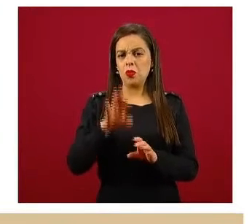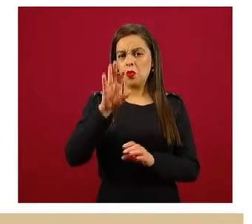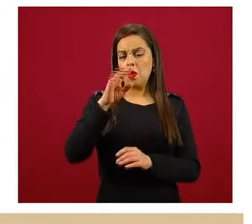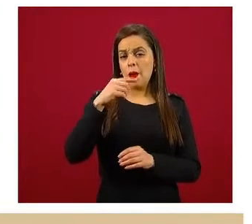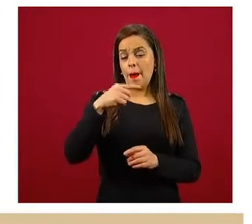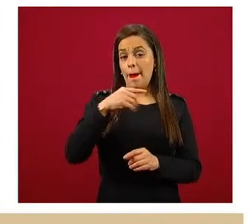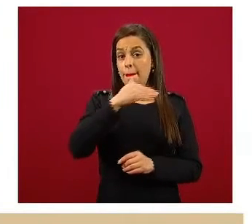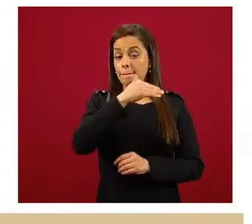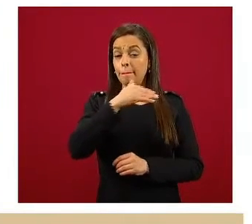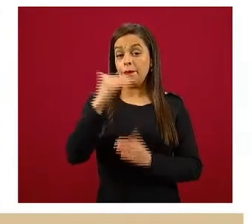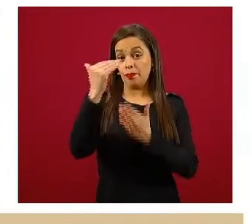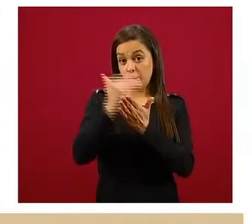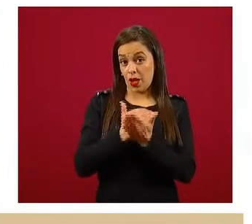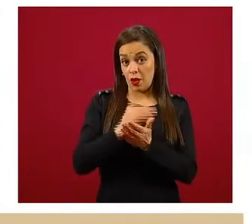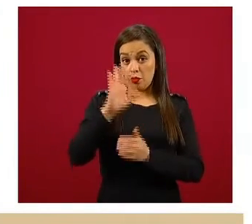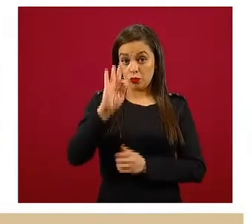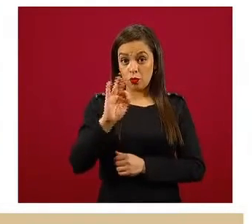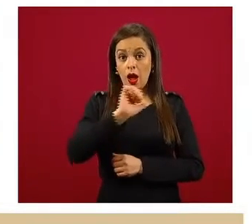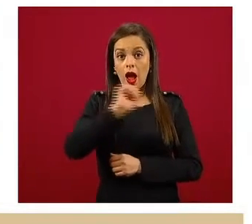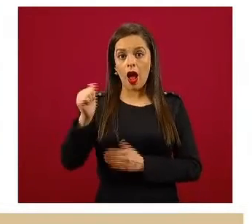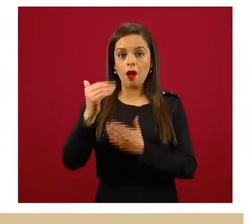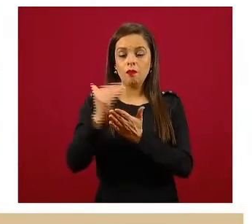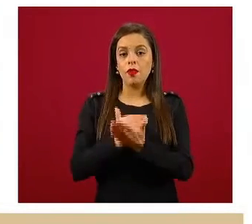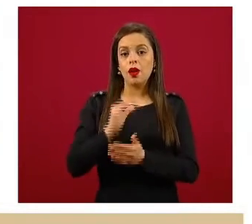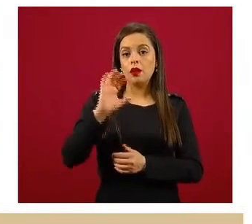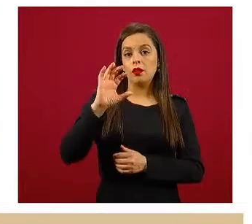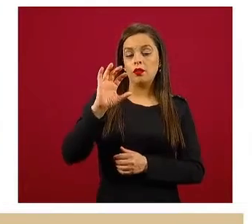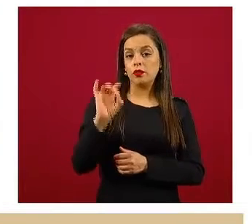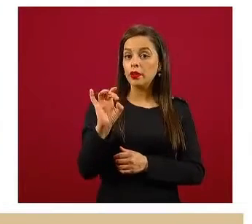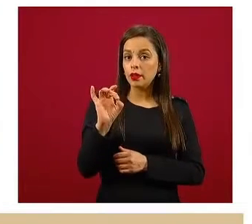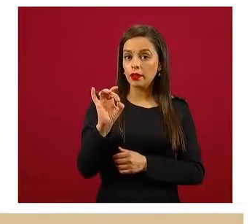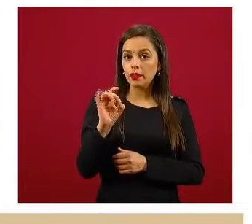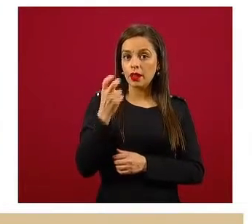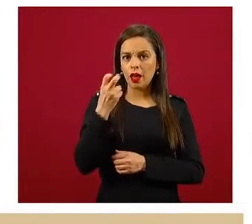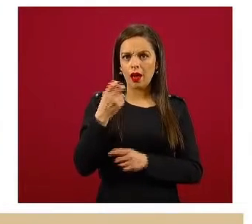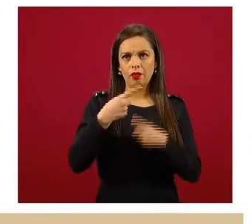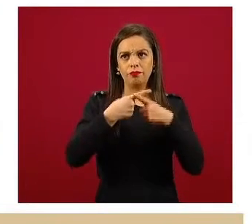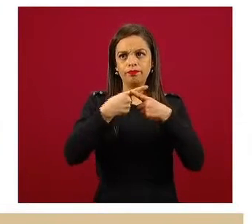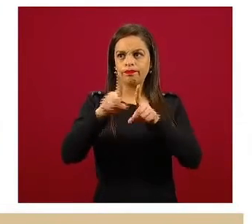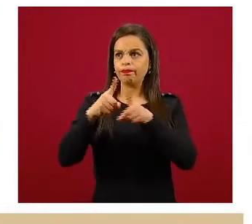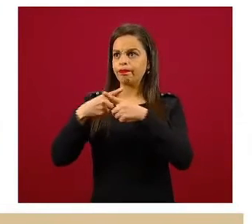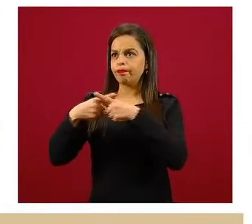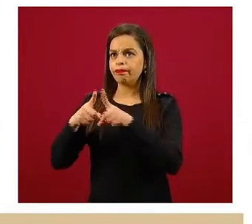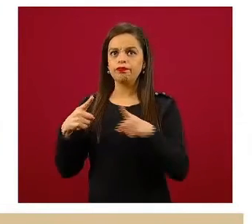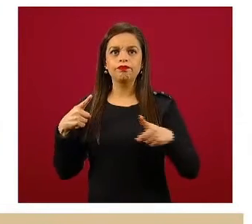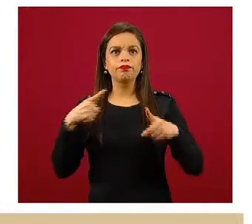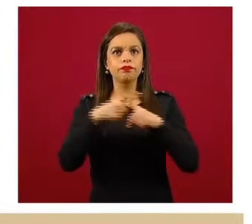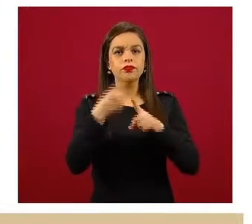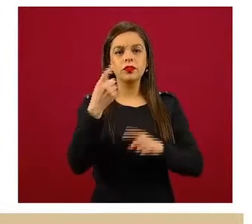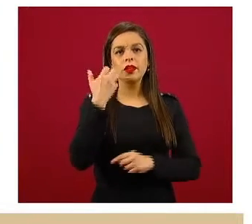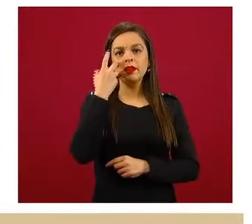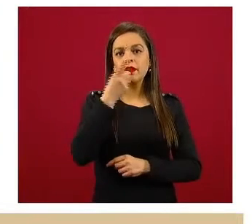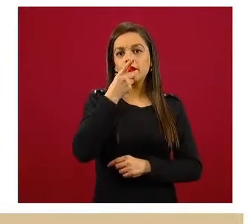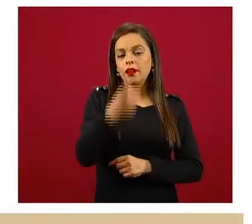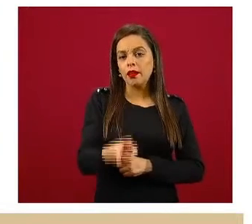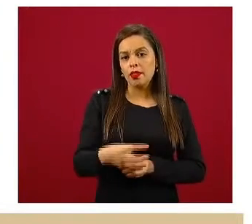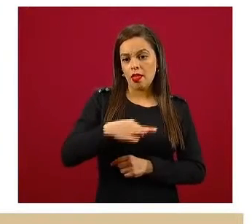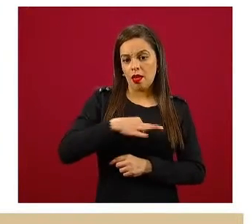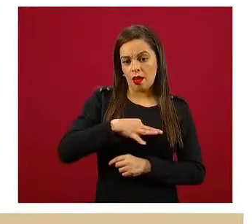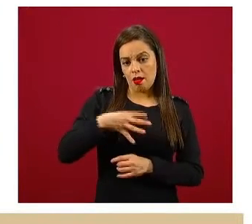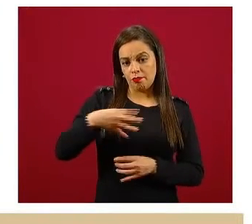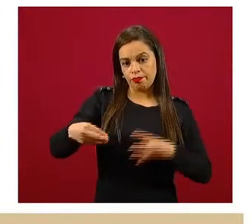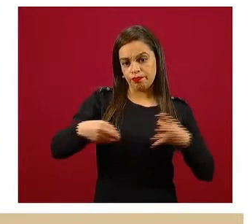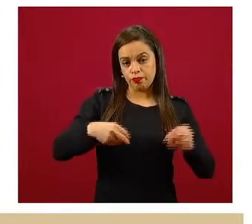menos 40 a menos 30. Esa diferencia, lo que puede significar en términos de la epidemia